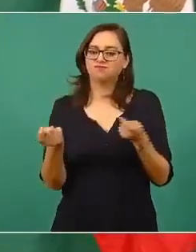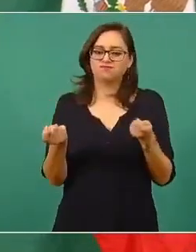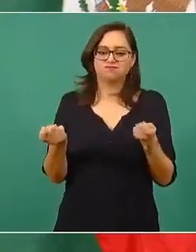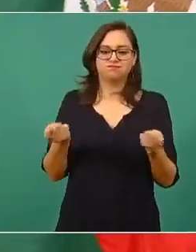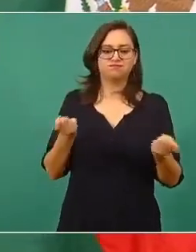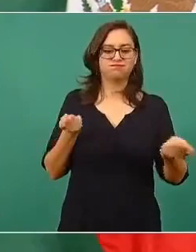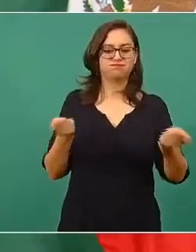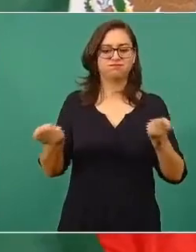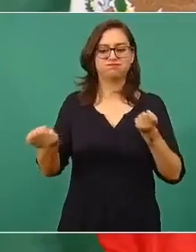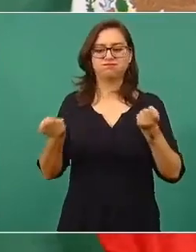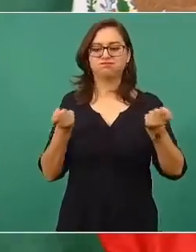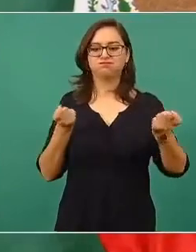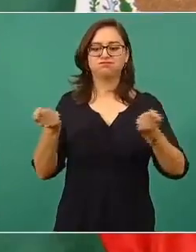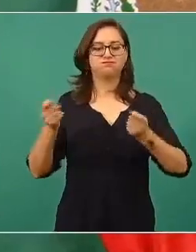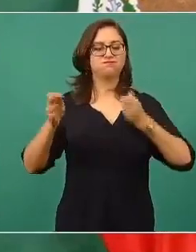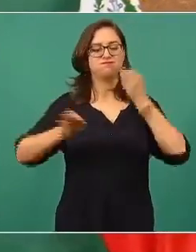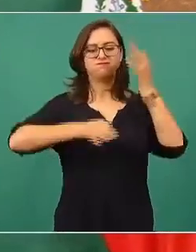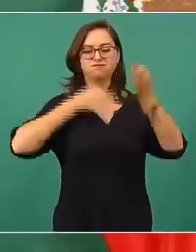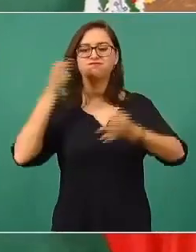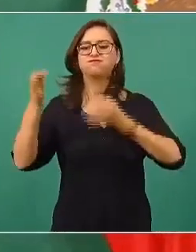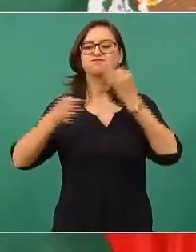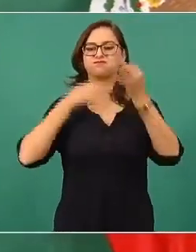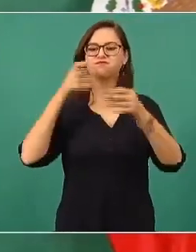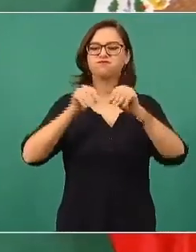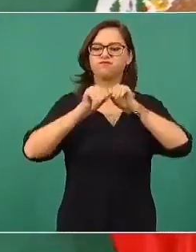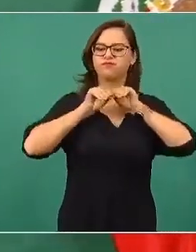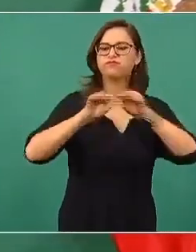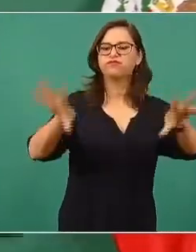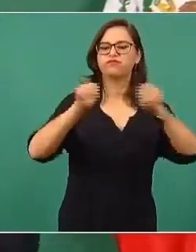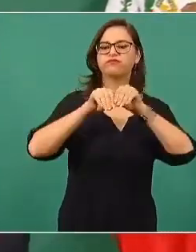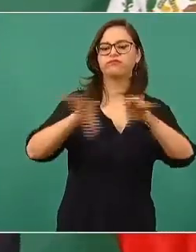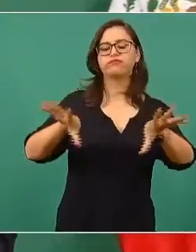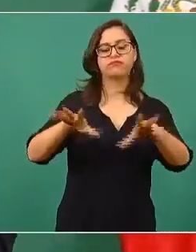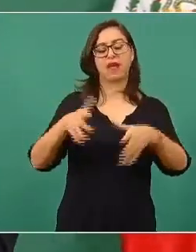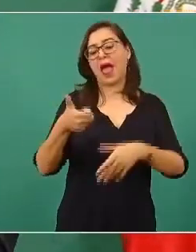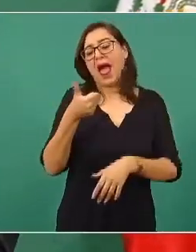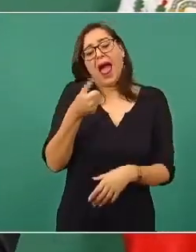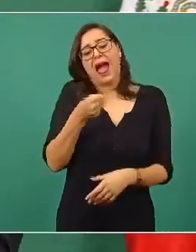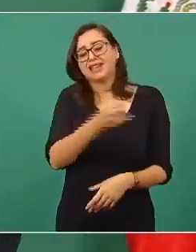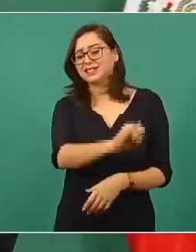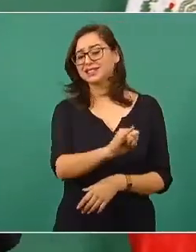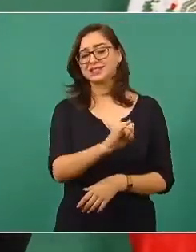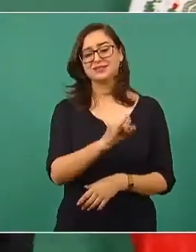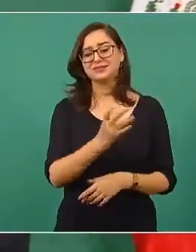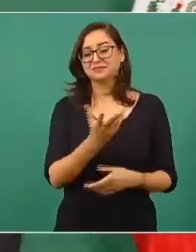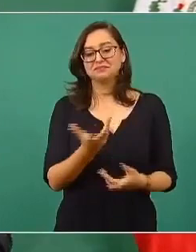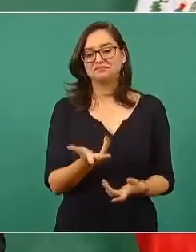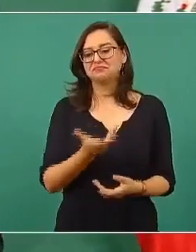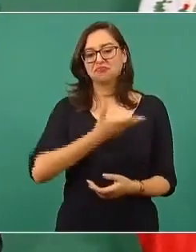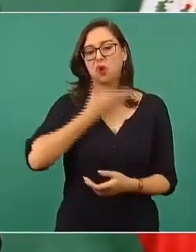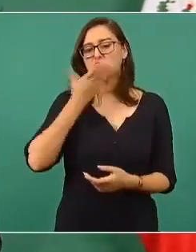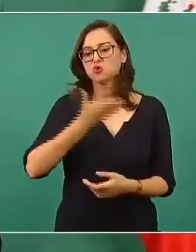y desatan campañas de desprestigio de todo tipo.